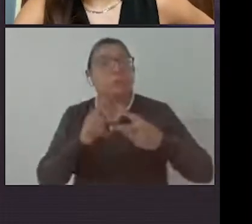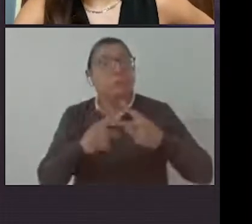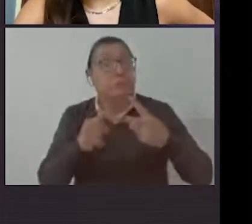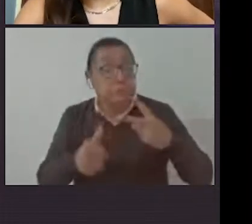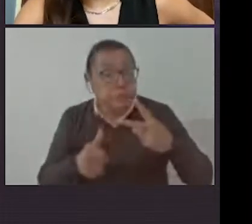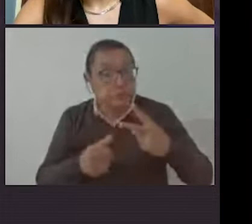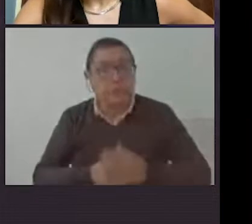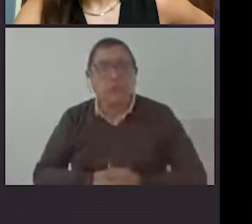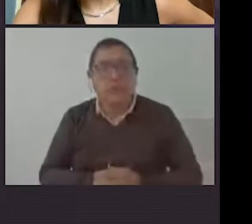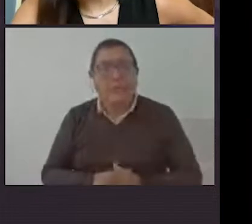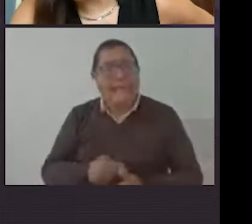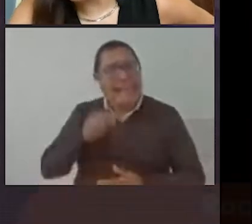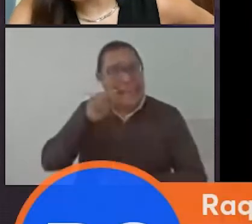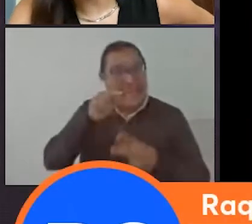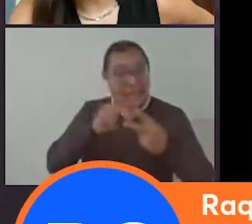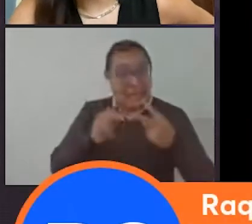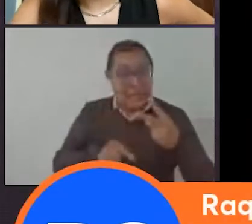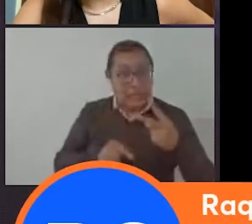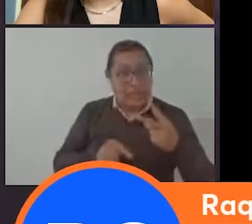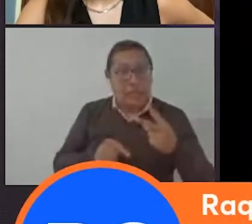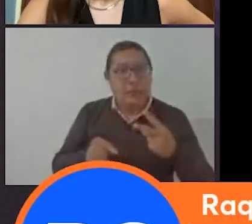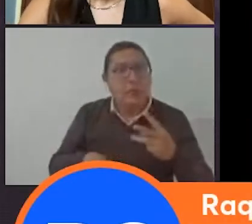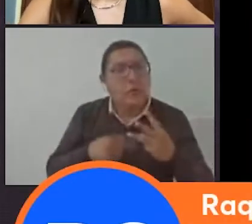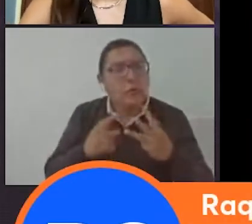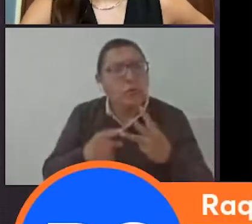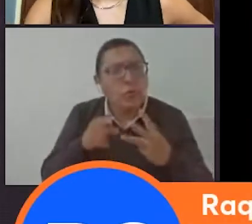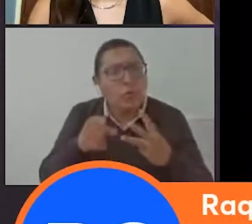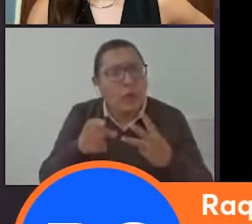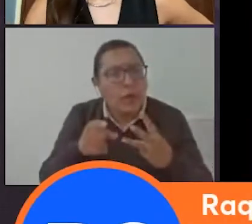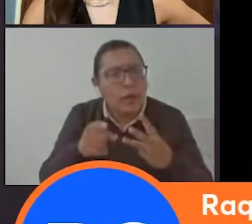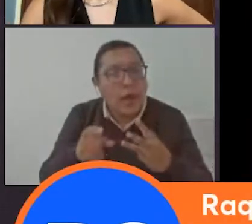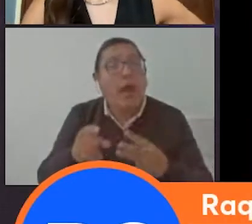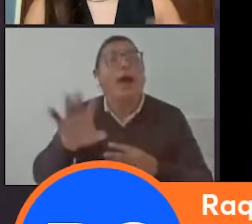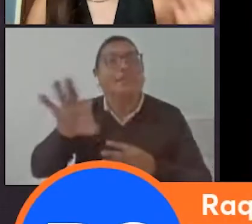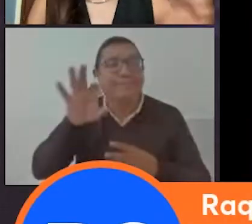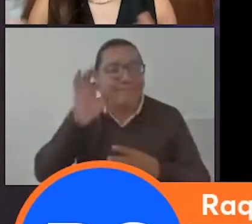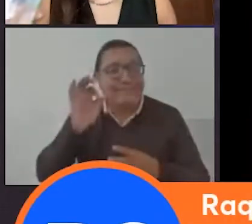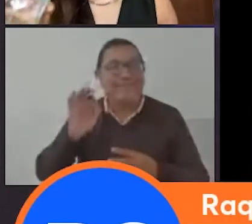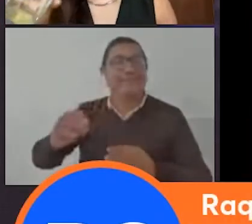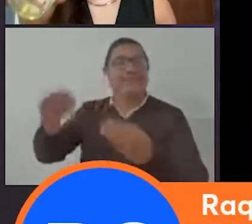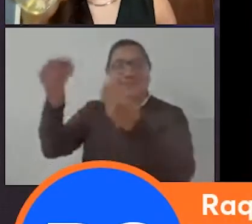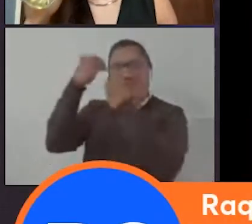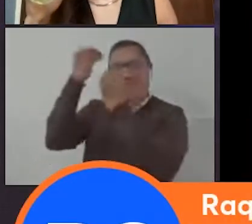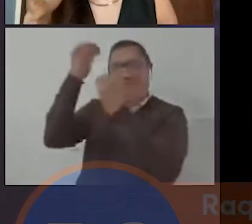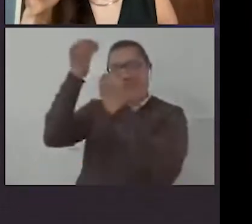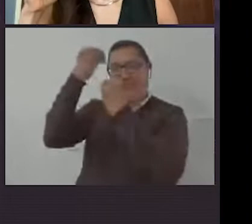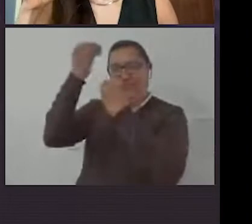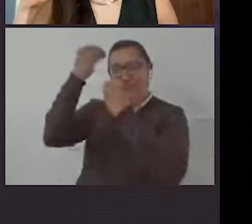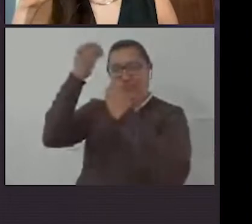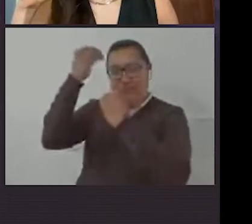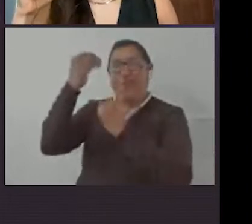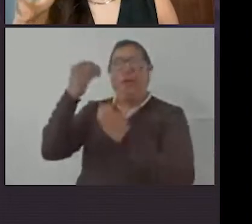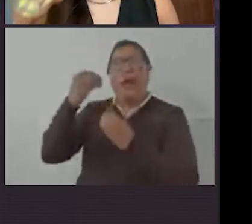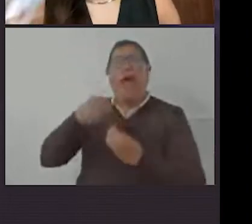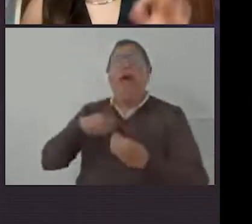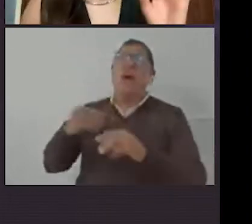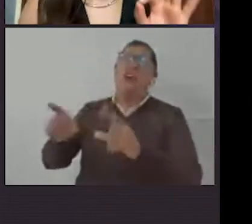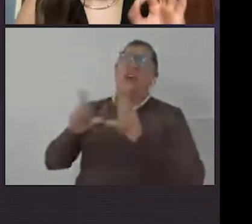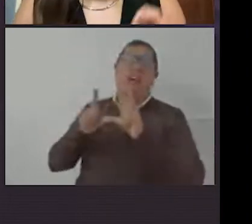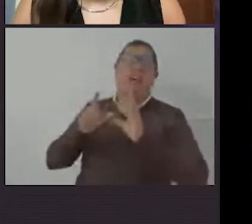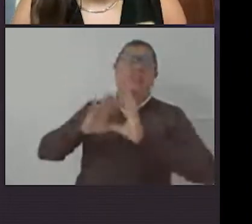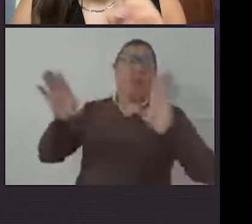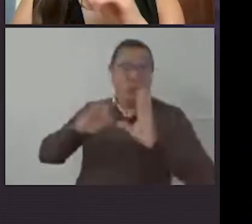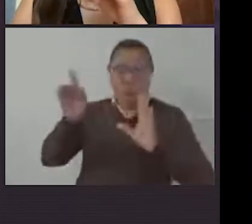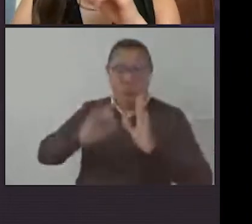son importantes, Raquel, la formación, ¿ok? El seguirnos preparando.